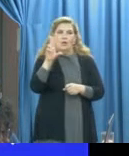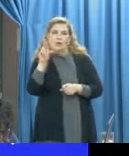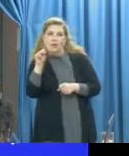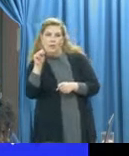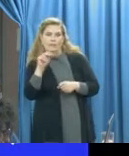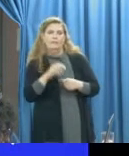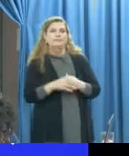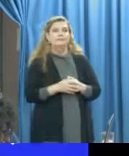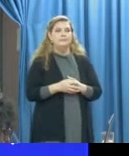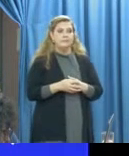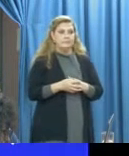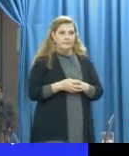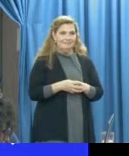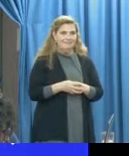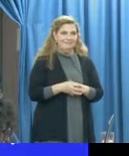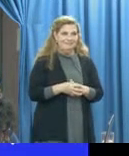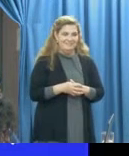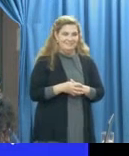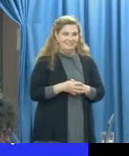sospechamos.